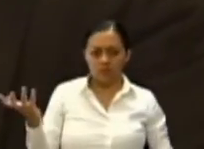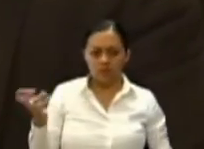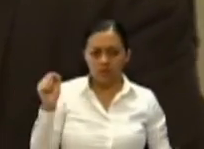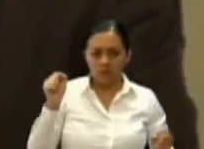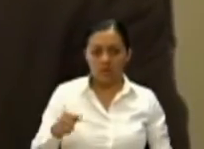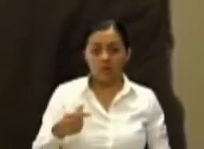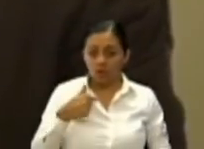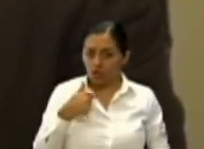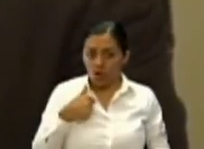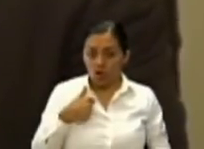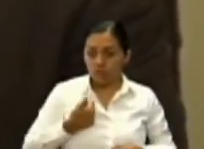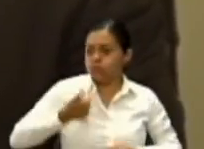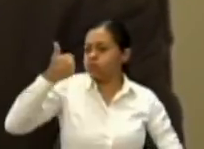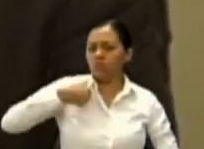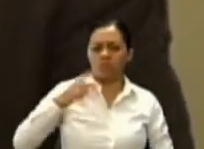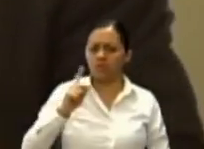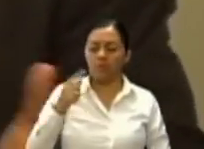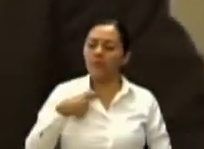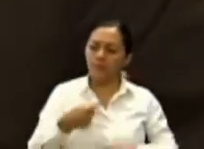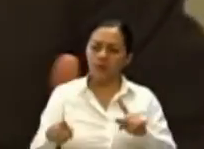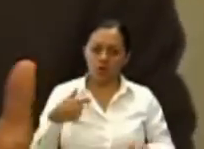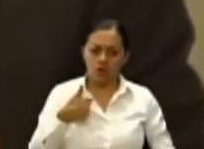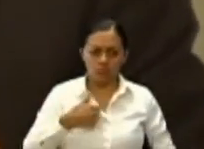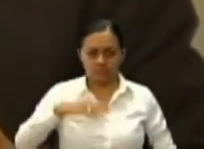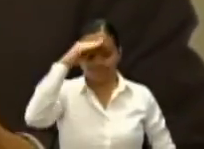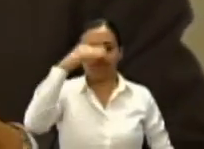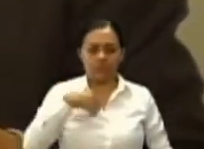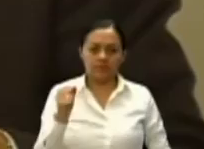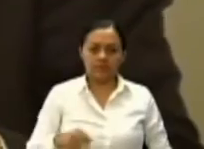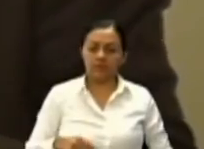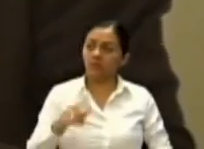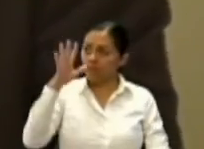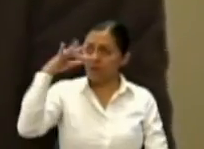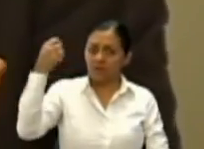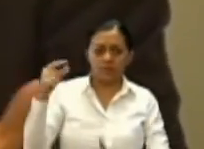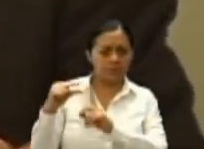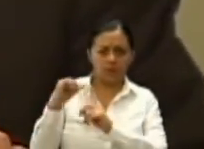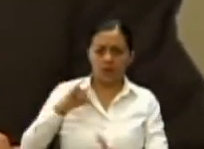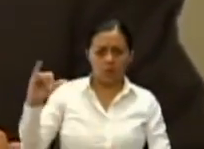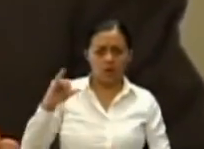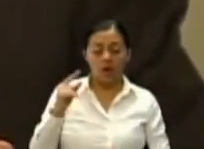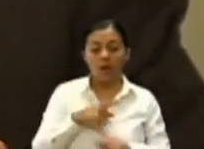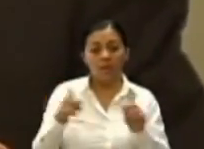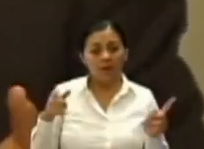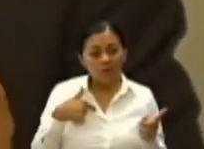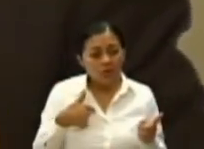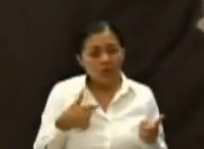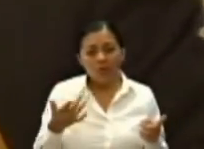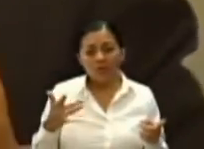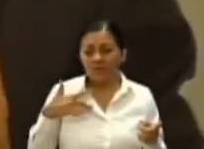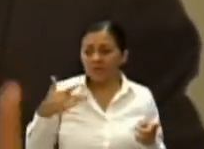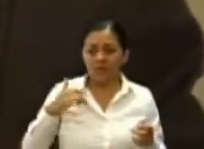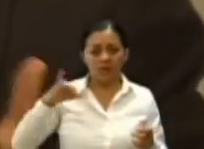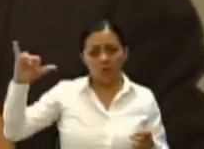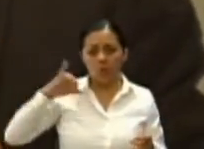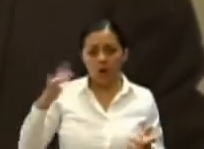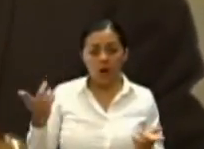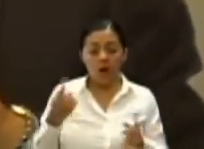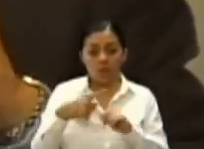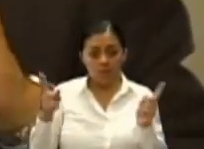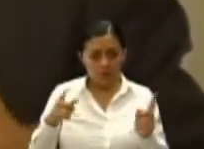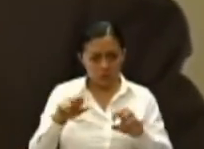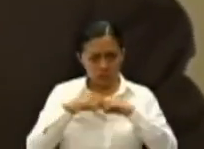esa desigualdad de la primera cosa que debemos discutir es qué clase de sociedad queremos una sociedad que se exaspera